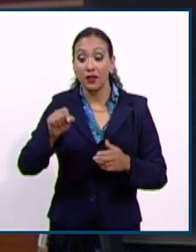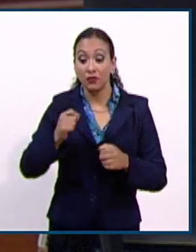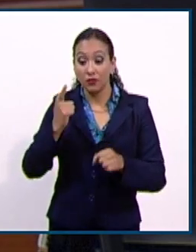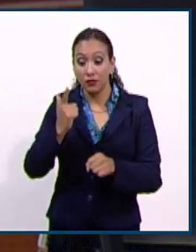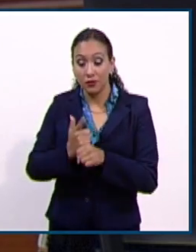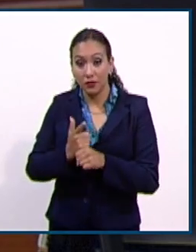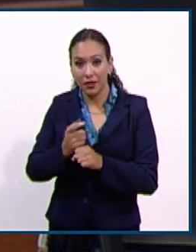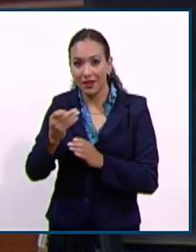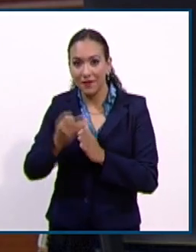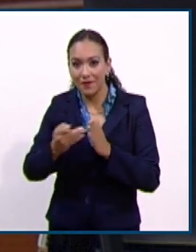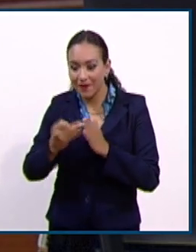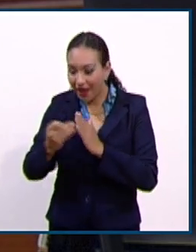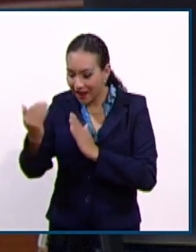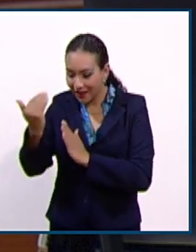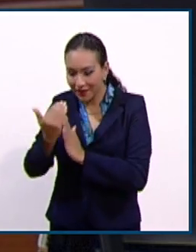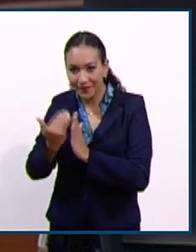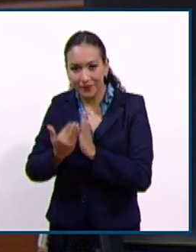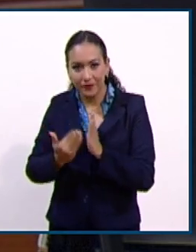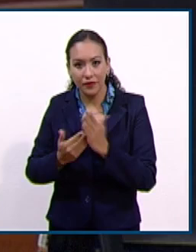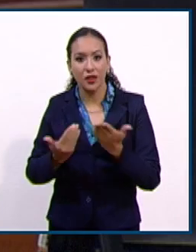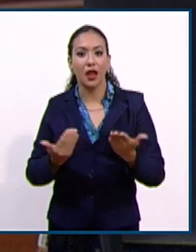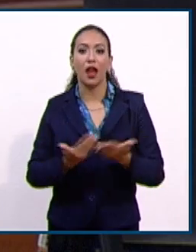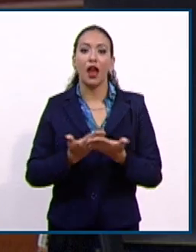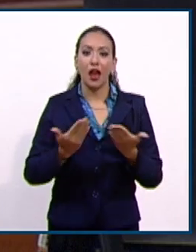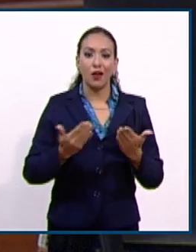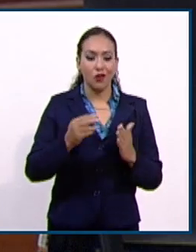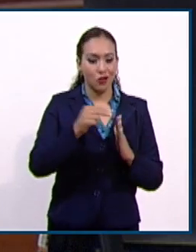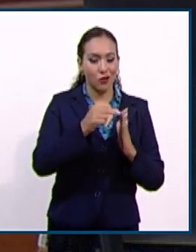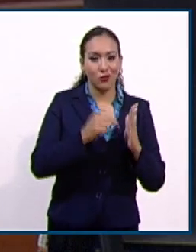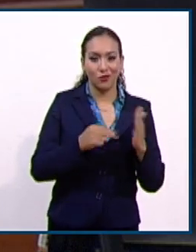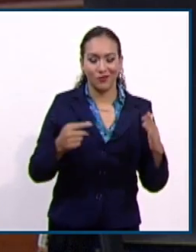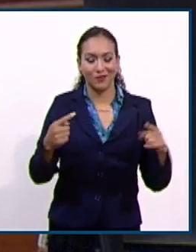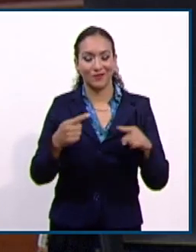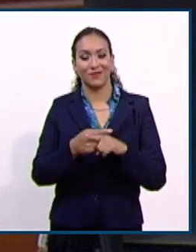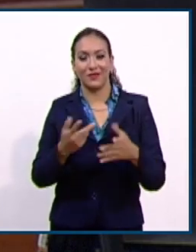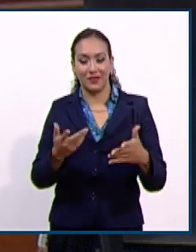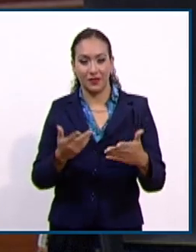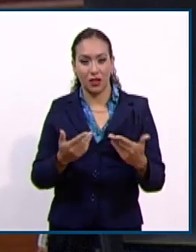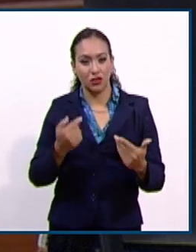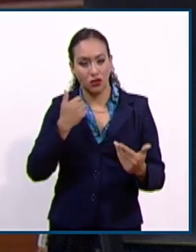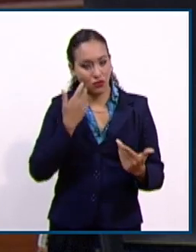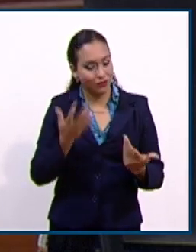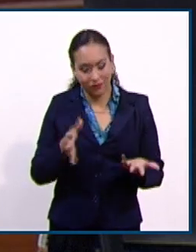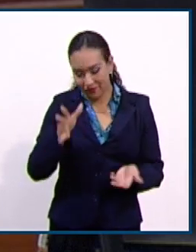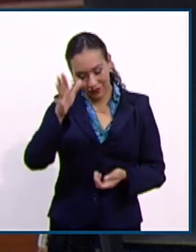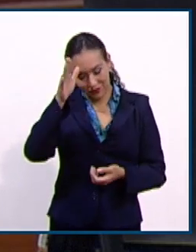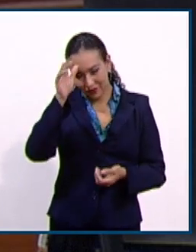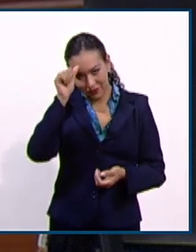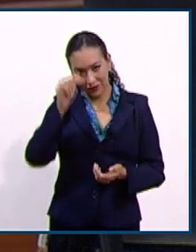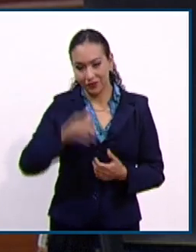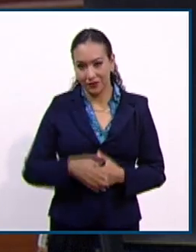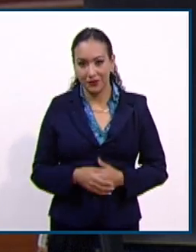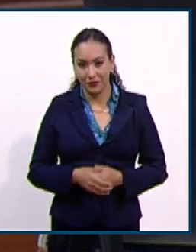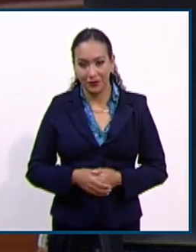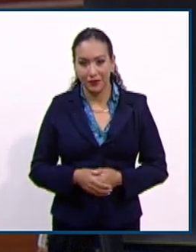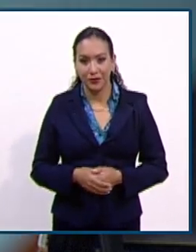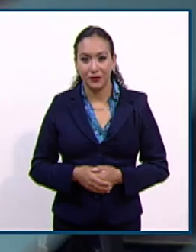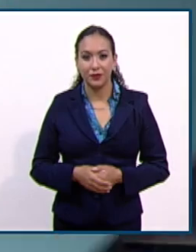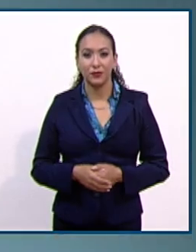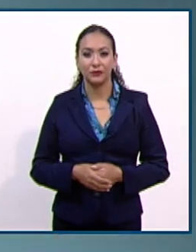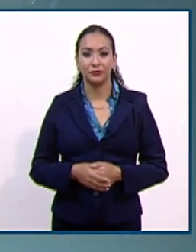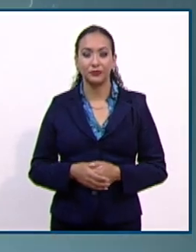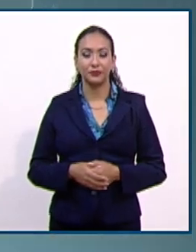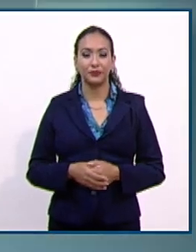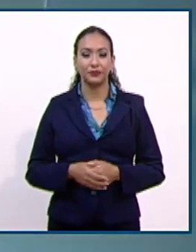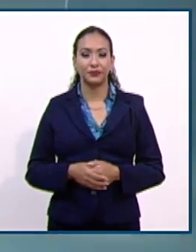esos lineamientos la norma va a ser inconstitucional, pues yo no comparto esa metodología.